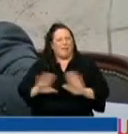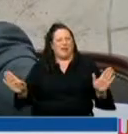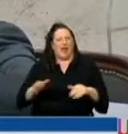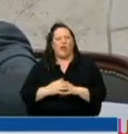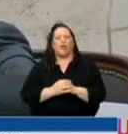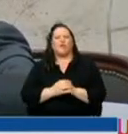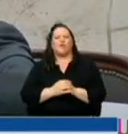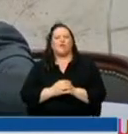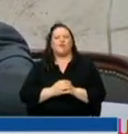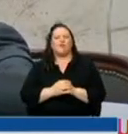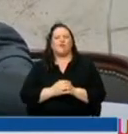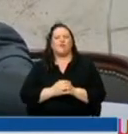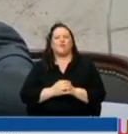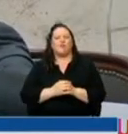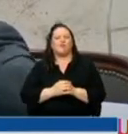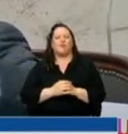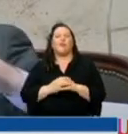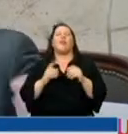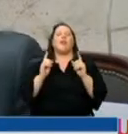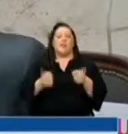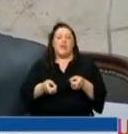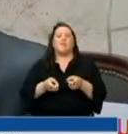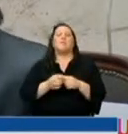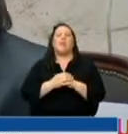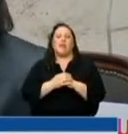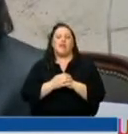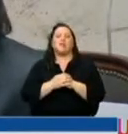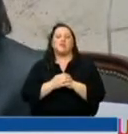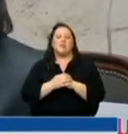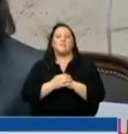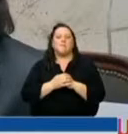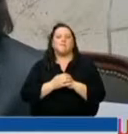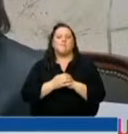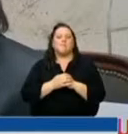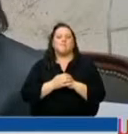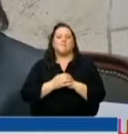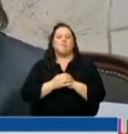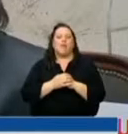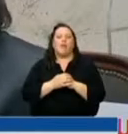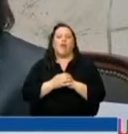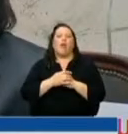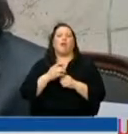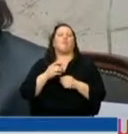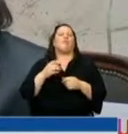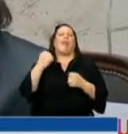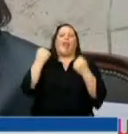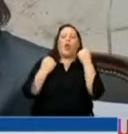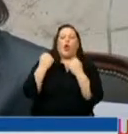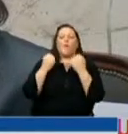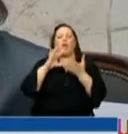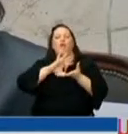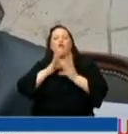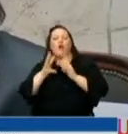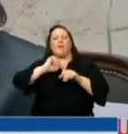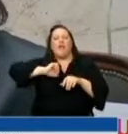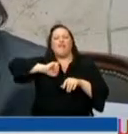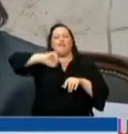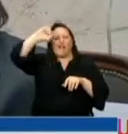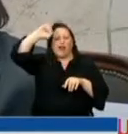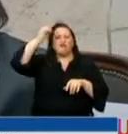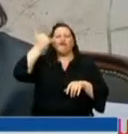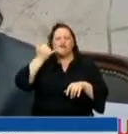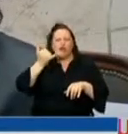también pu puede ser Hay momentos donde ciertos políticos ciertos fenómenos